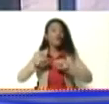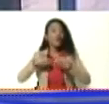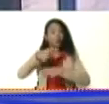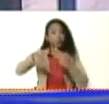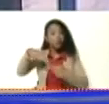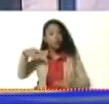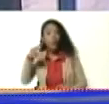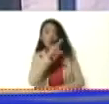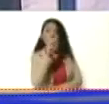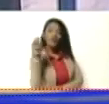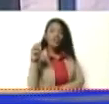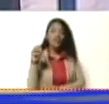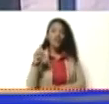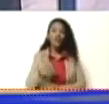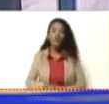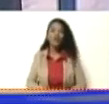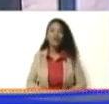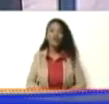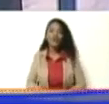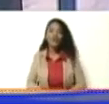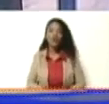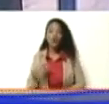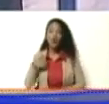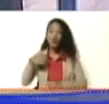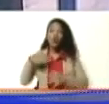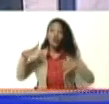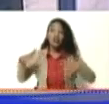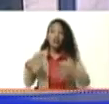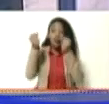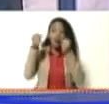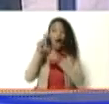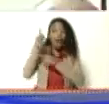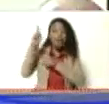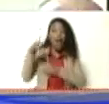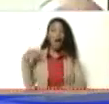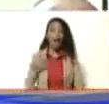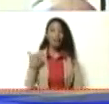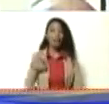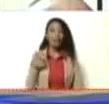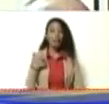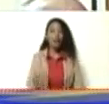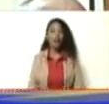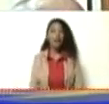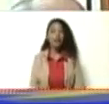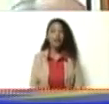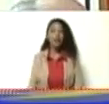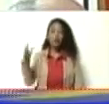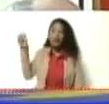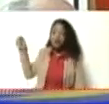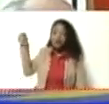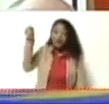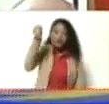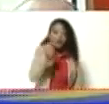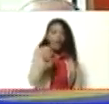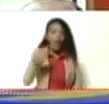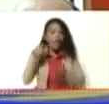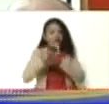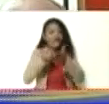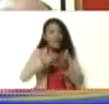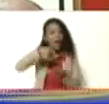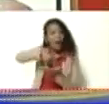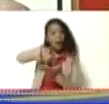revolucionario 200, Omar? Lo rescatamos por allá en Argentina. Nos los trajimos para la batalla de